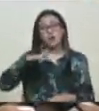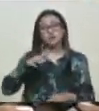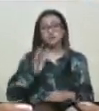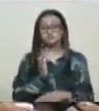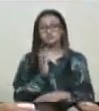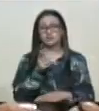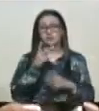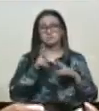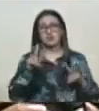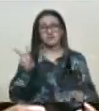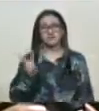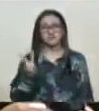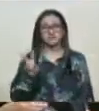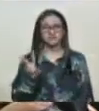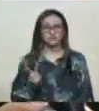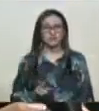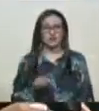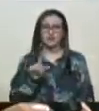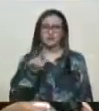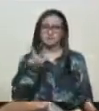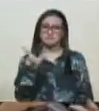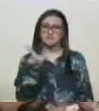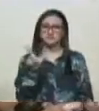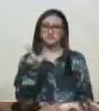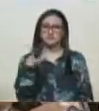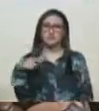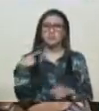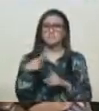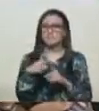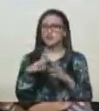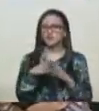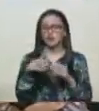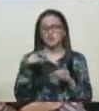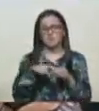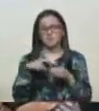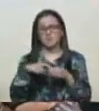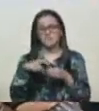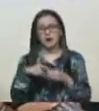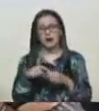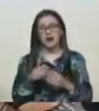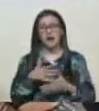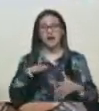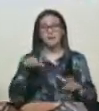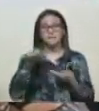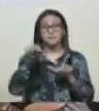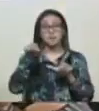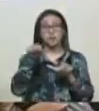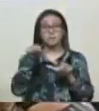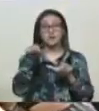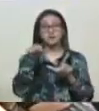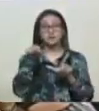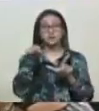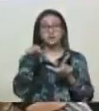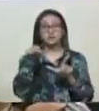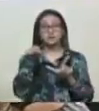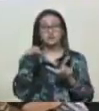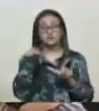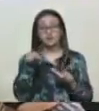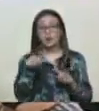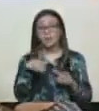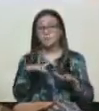en Venezuela. El PSUV, junto con los partidos aliados, como el Gran Pueblo Patriótico, los movimientos sociales